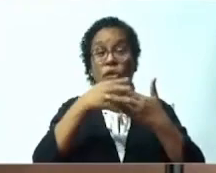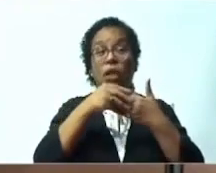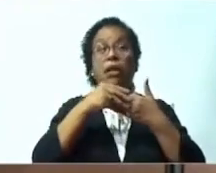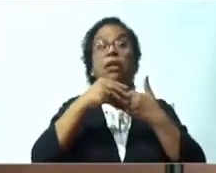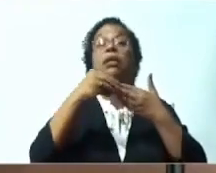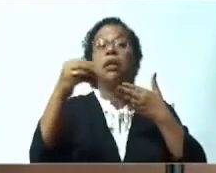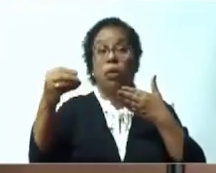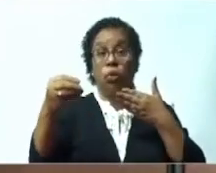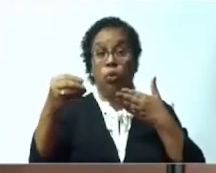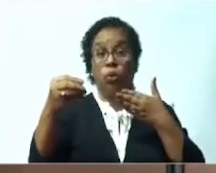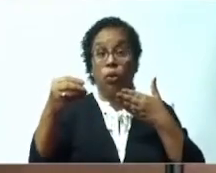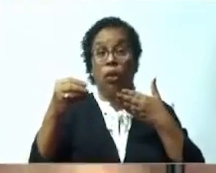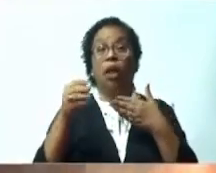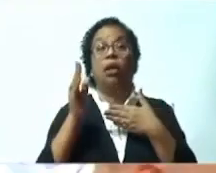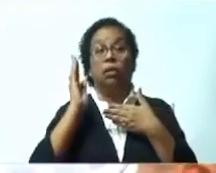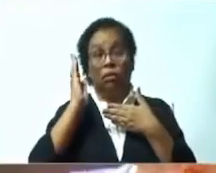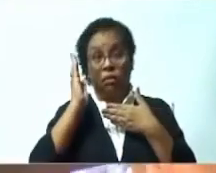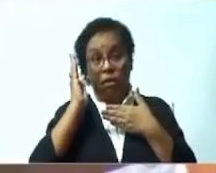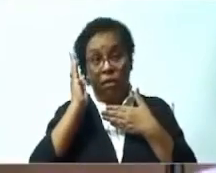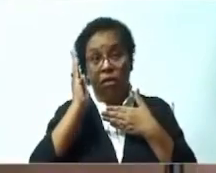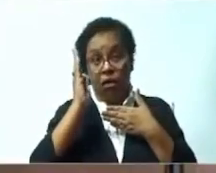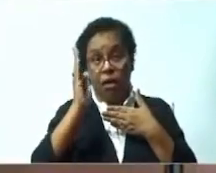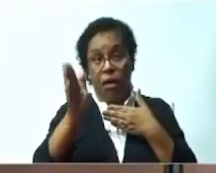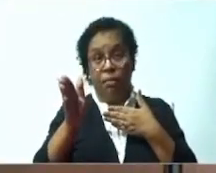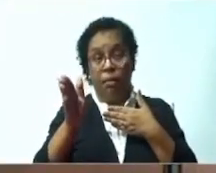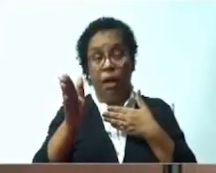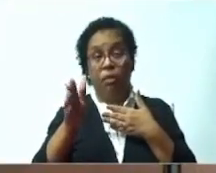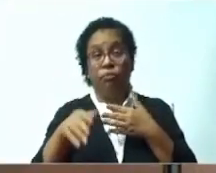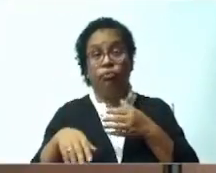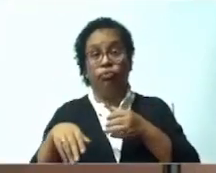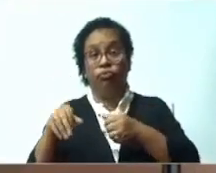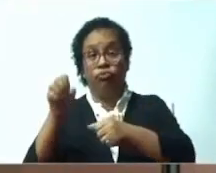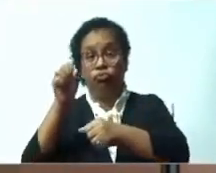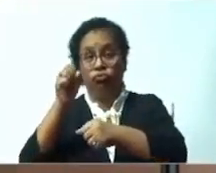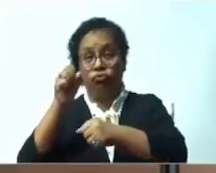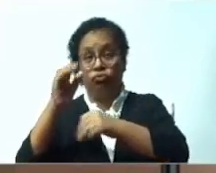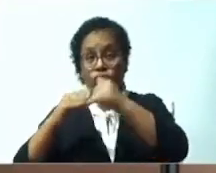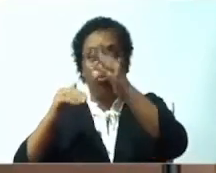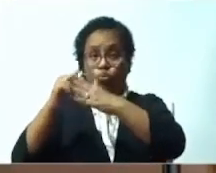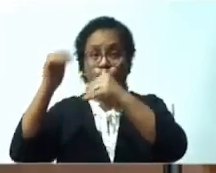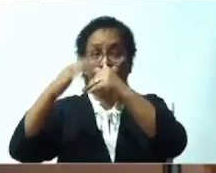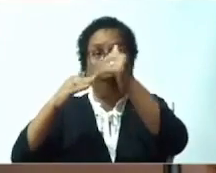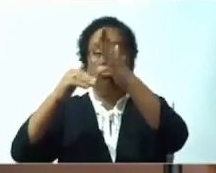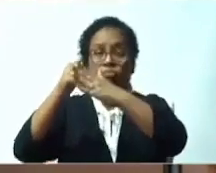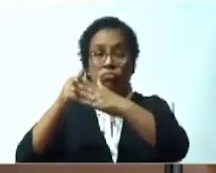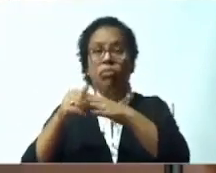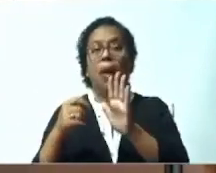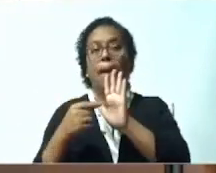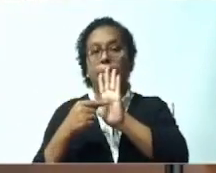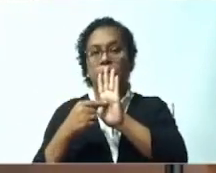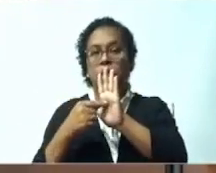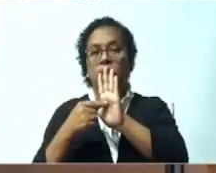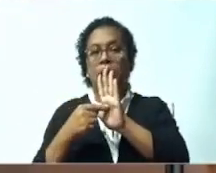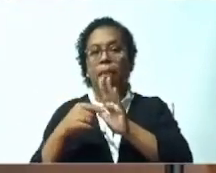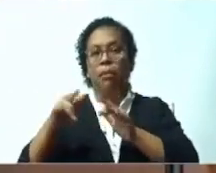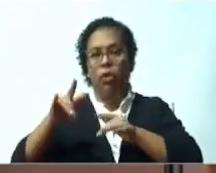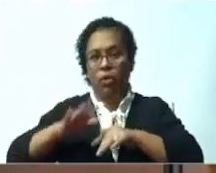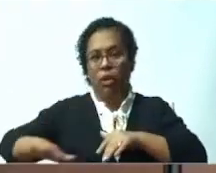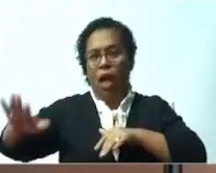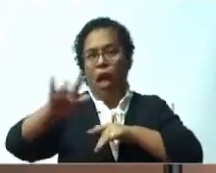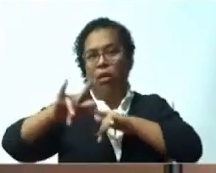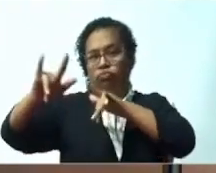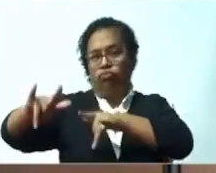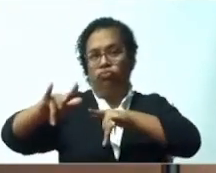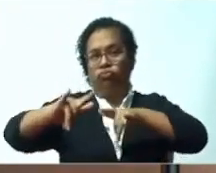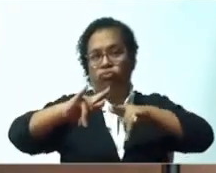de una nueva pista en el aeropuerto Peña Gómez, va a ser propiedad del Estado tan pronto termine la concesión.